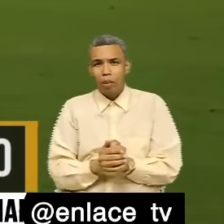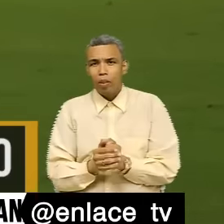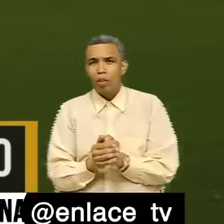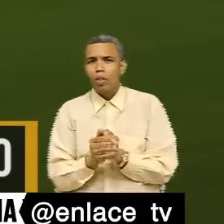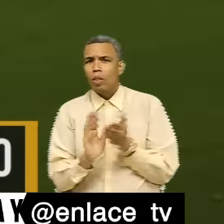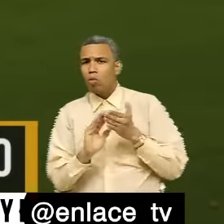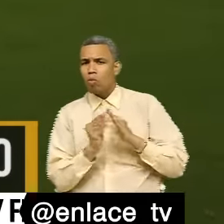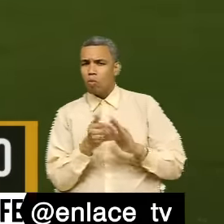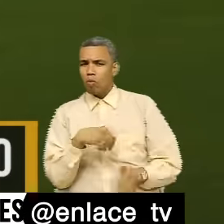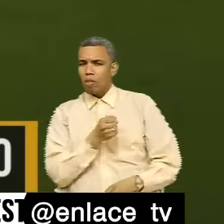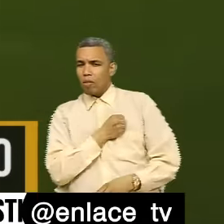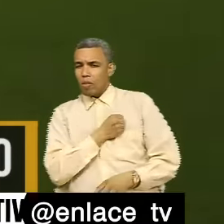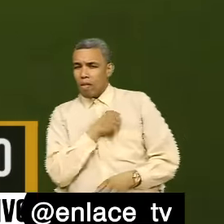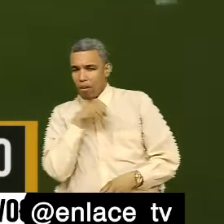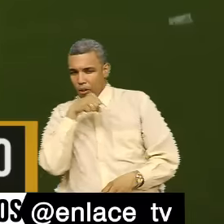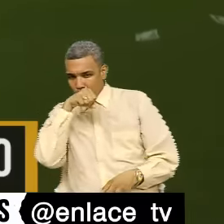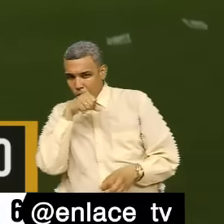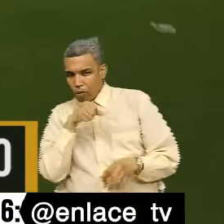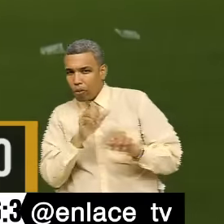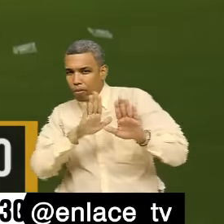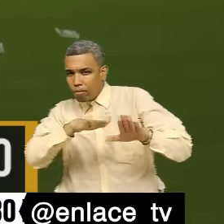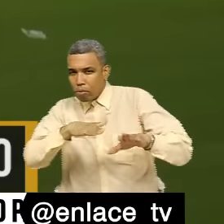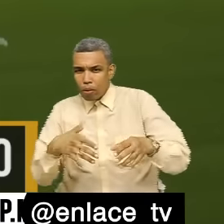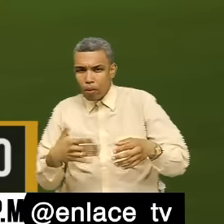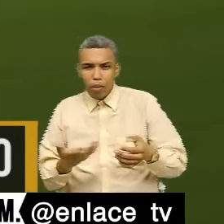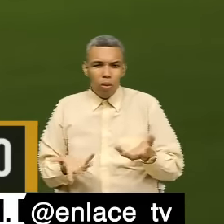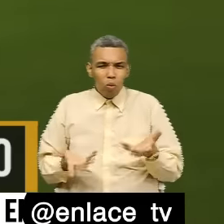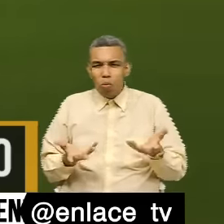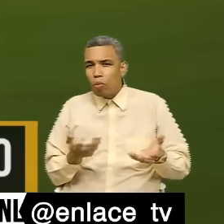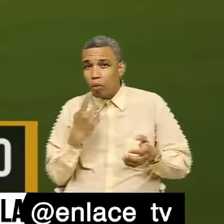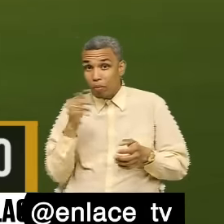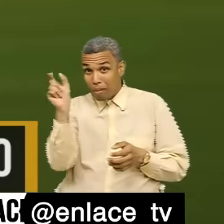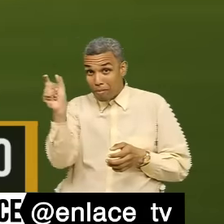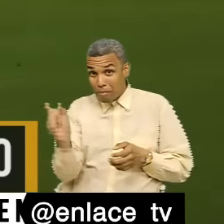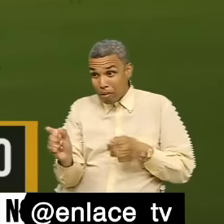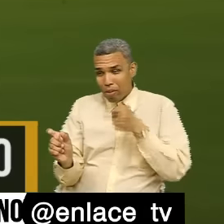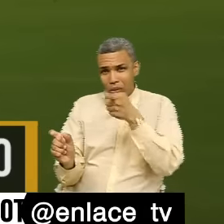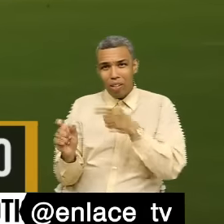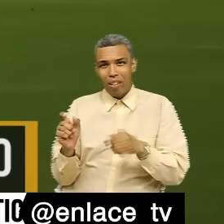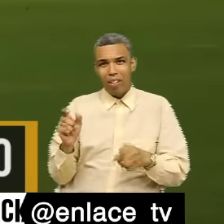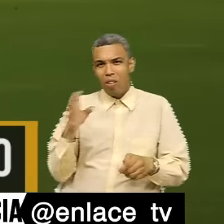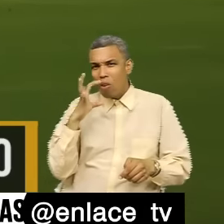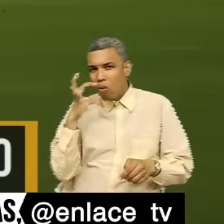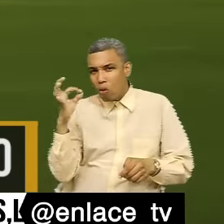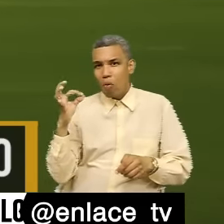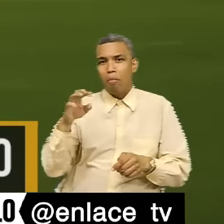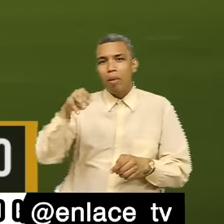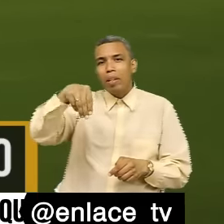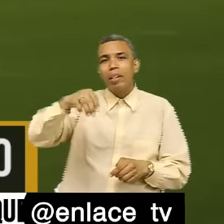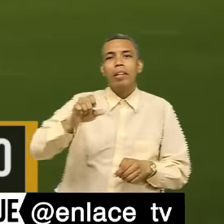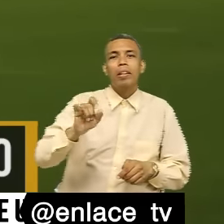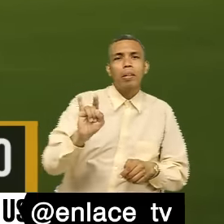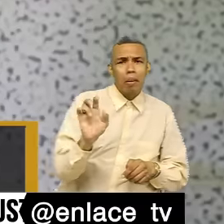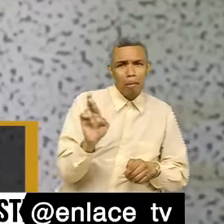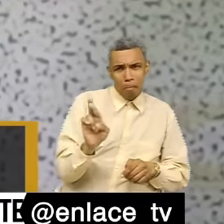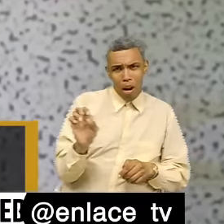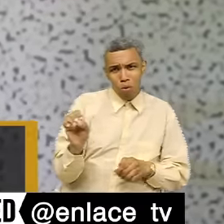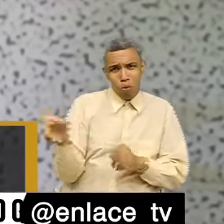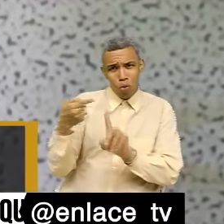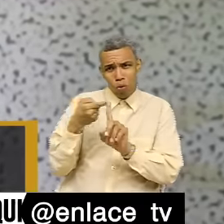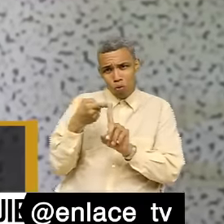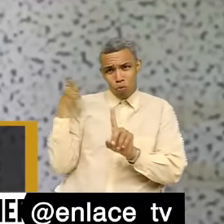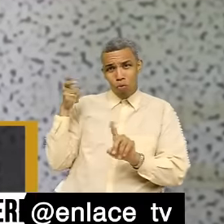Petrolera ante la contratación del argentino Mauro Sergio Bustamante como refuerzo de la máquina amarilla para la presente temporada del balompié colombiano. Sí, la